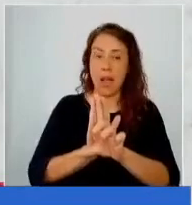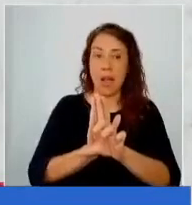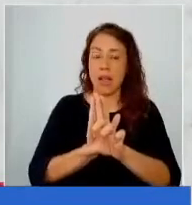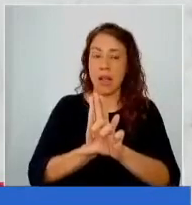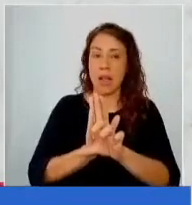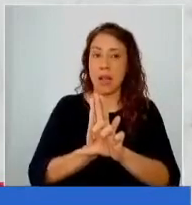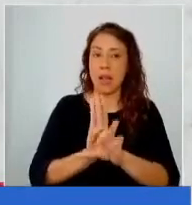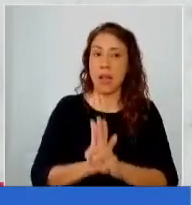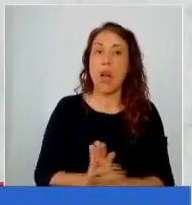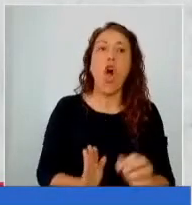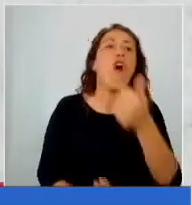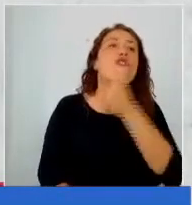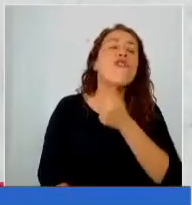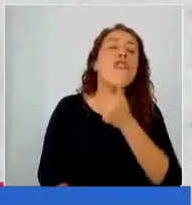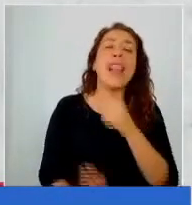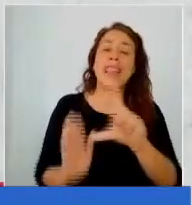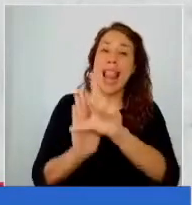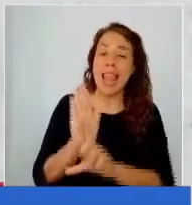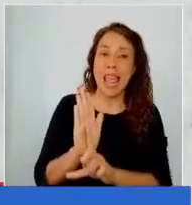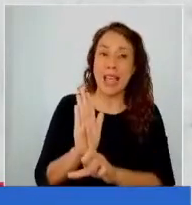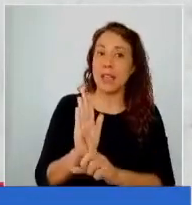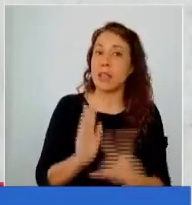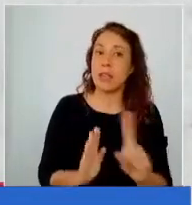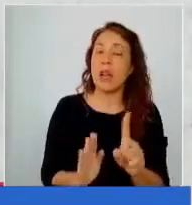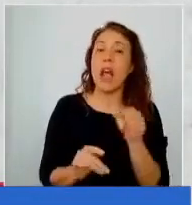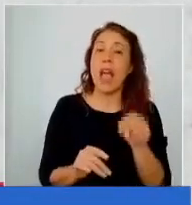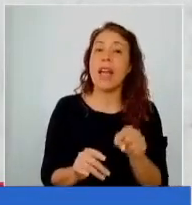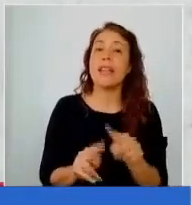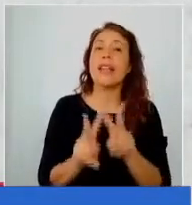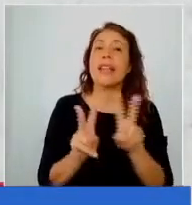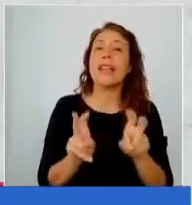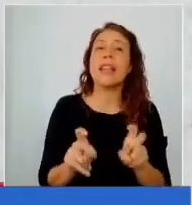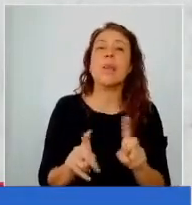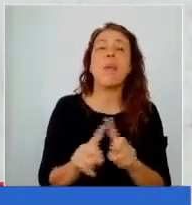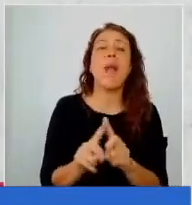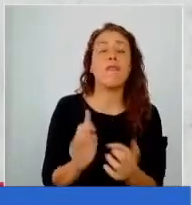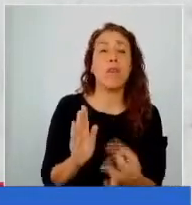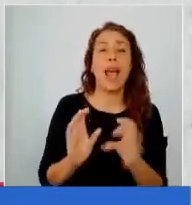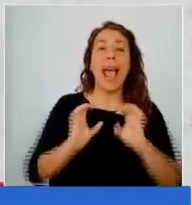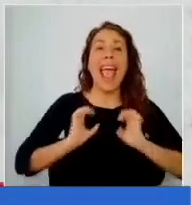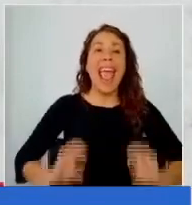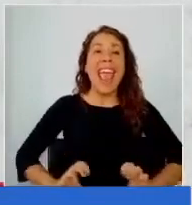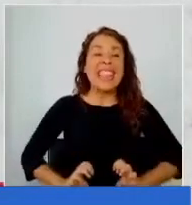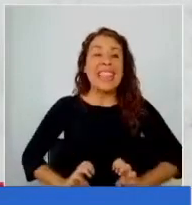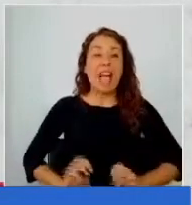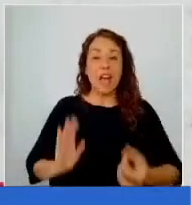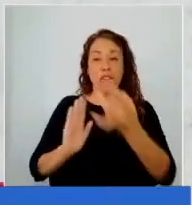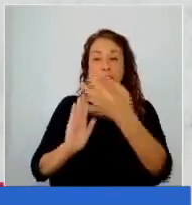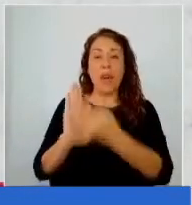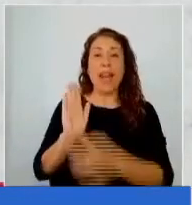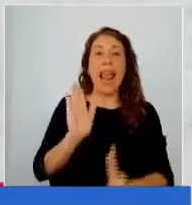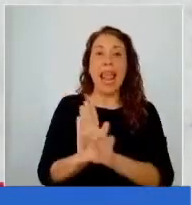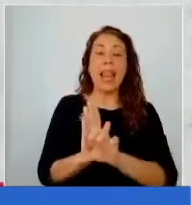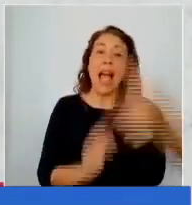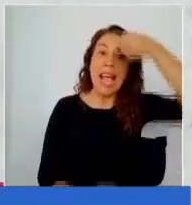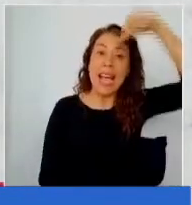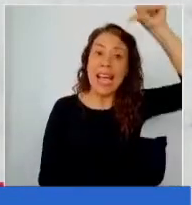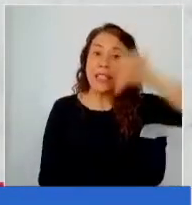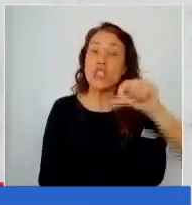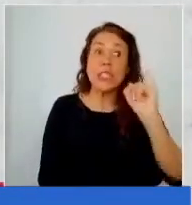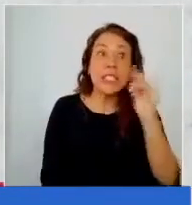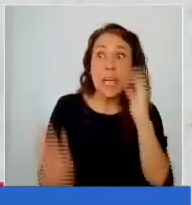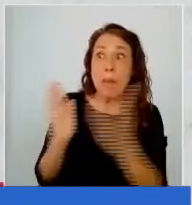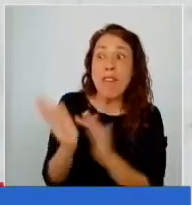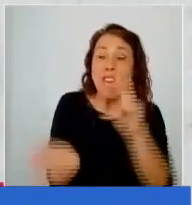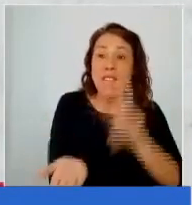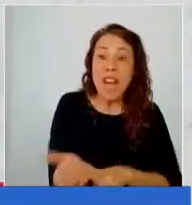legislación son actos reñidos con la ética y la ley cuyas sanciones de comprobarse están